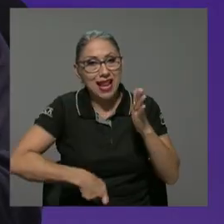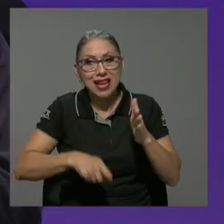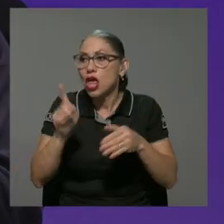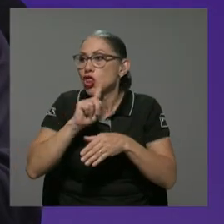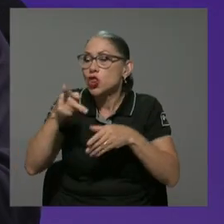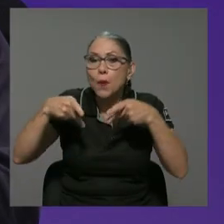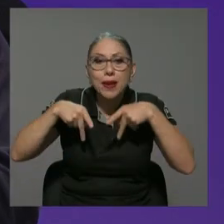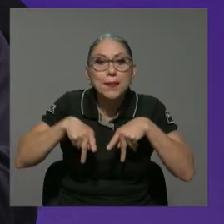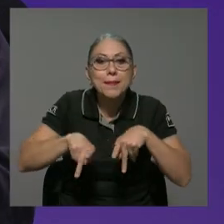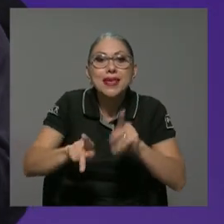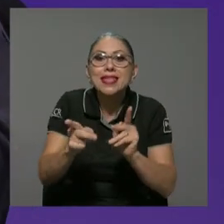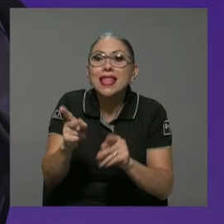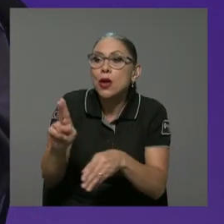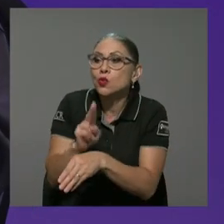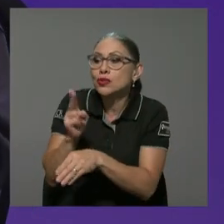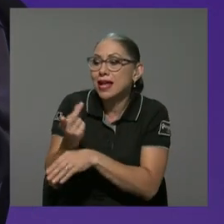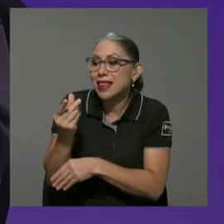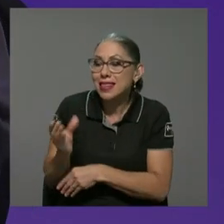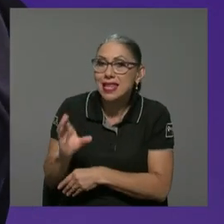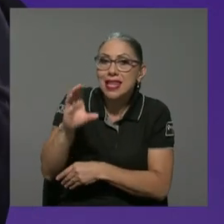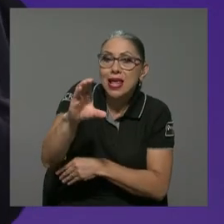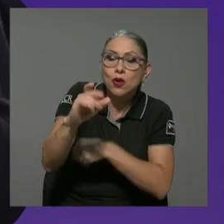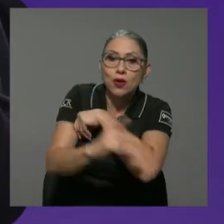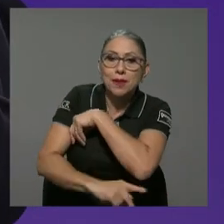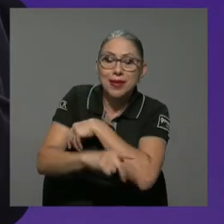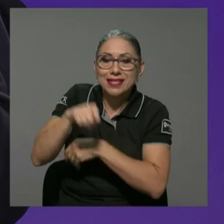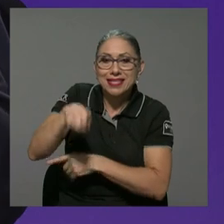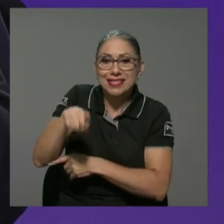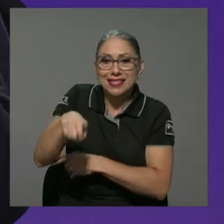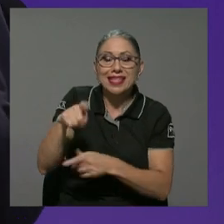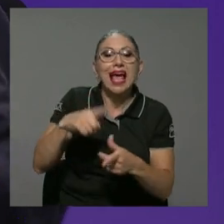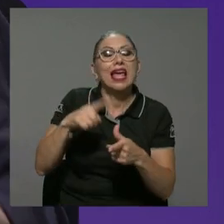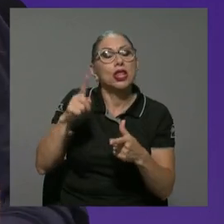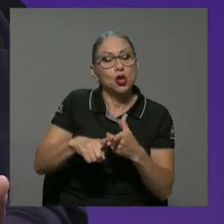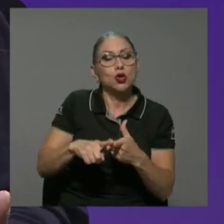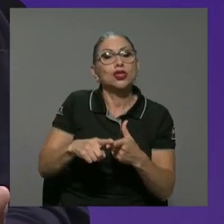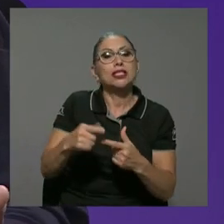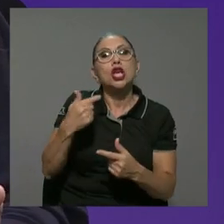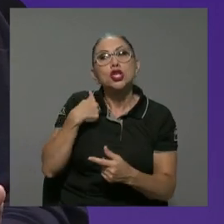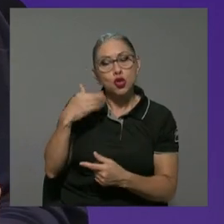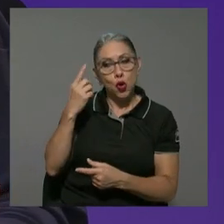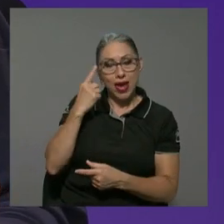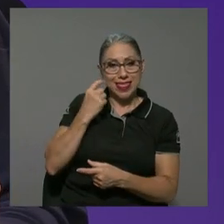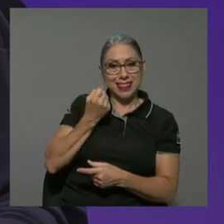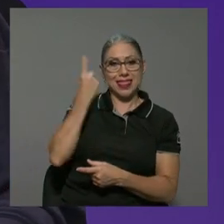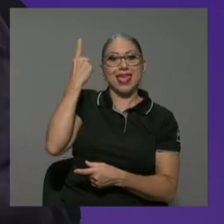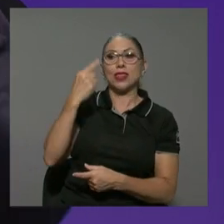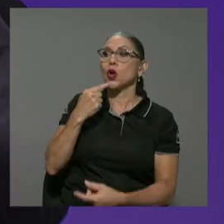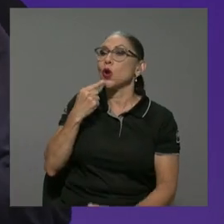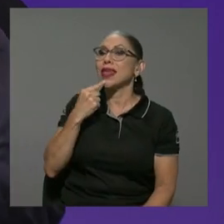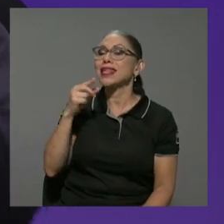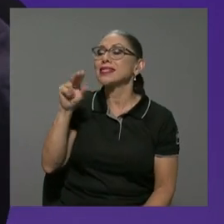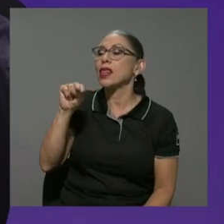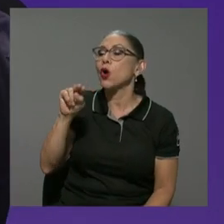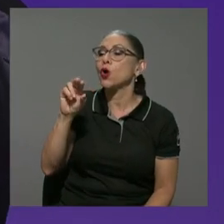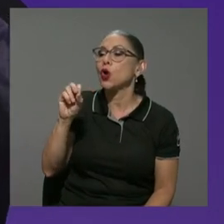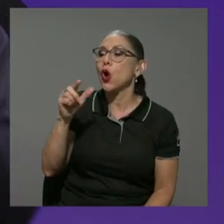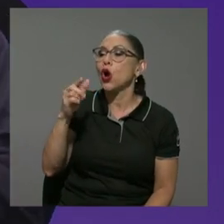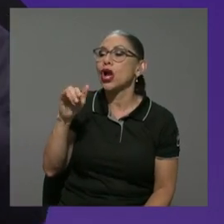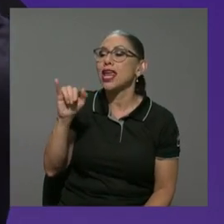Entonces, redondeando la idea, yo sí tengo claro lo que dice don Nogui que quiere hacer. Es decir, él